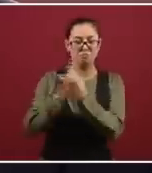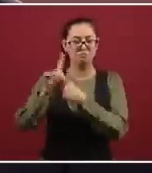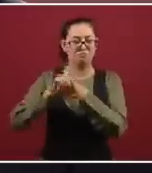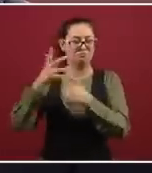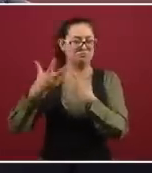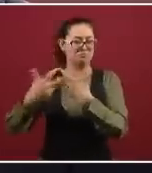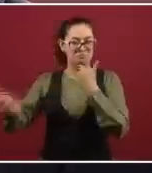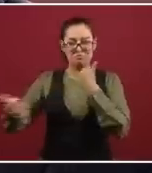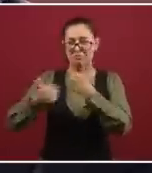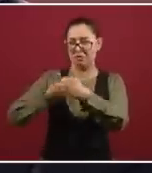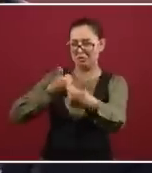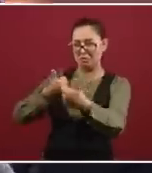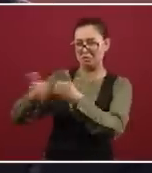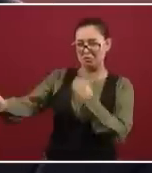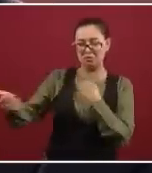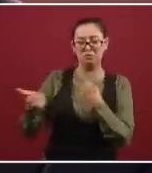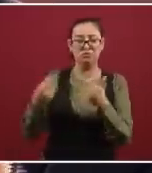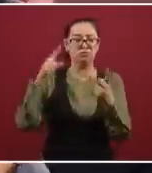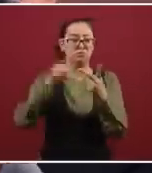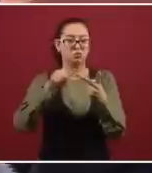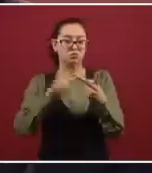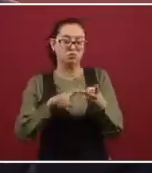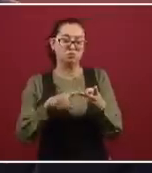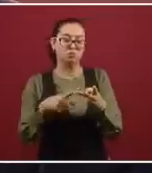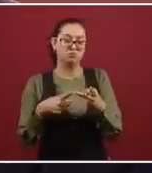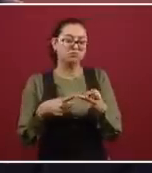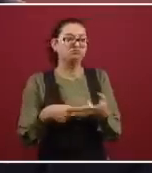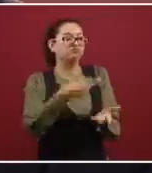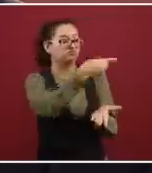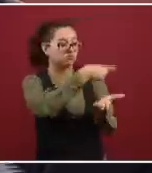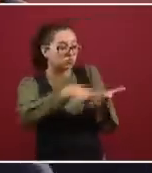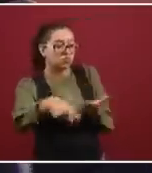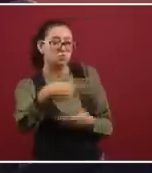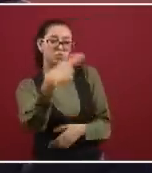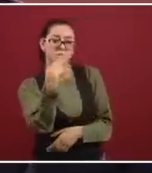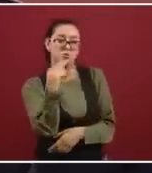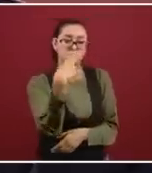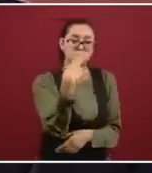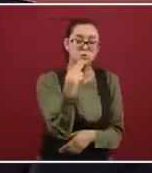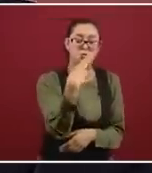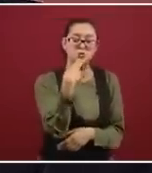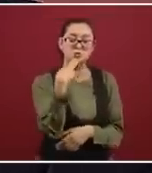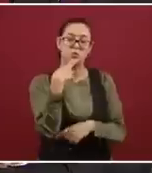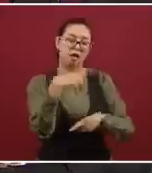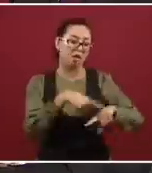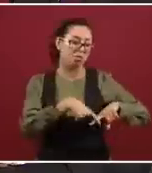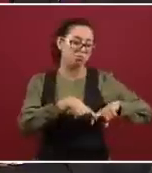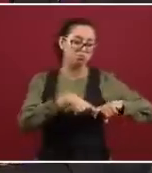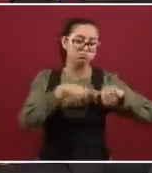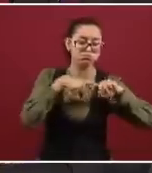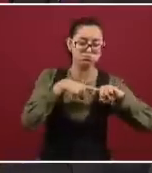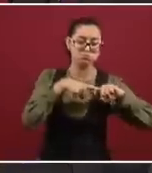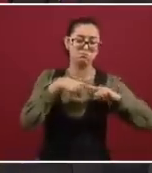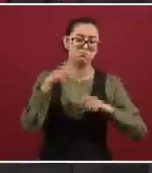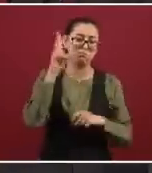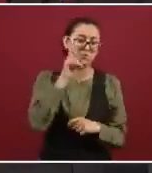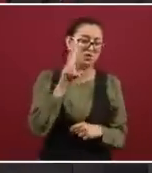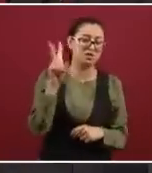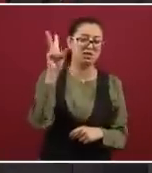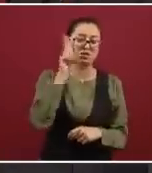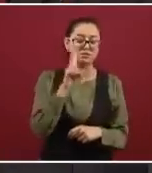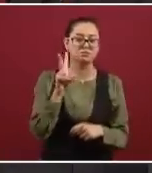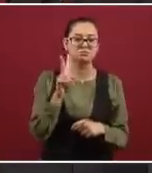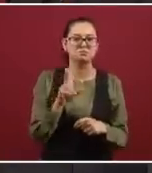comunitaria, que es el usuario, el que demanda y el que está atado a un problema de adicciones por